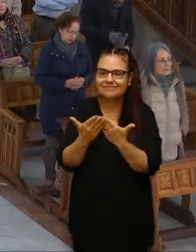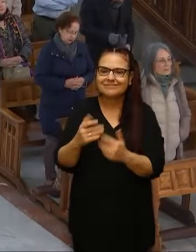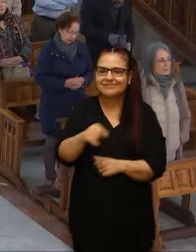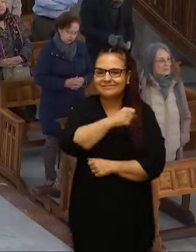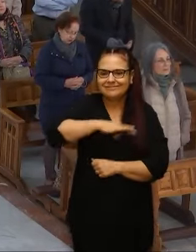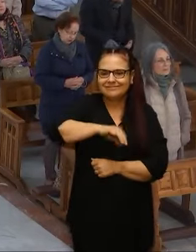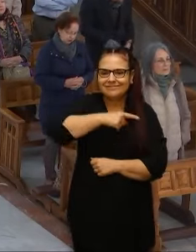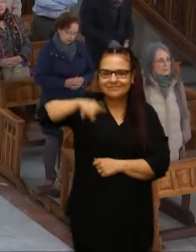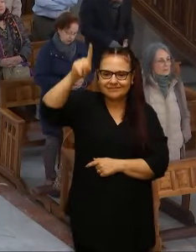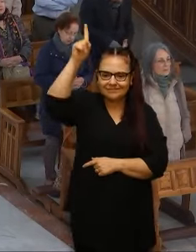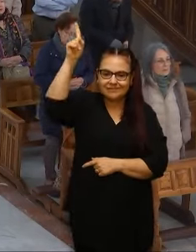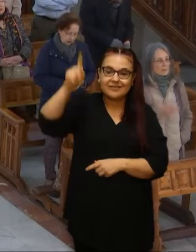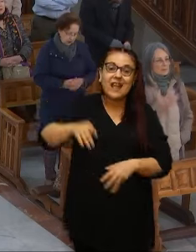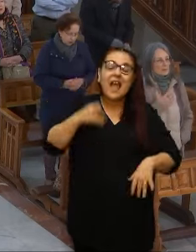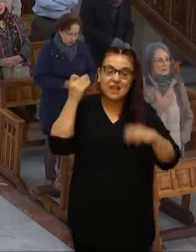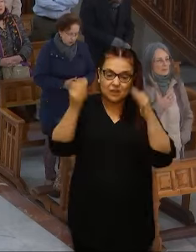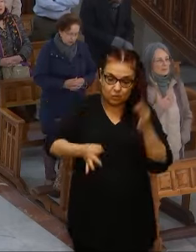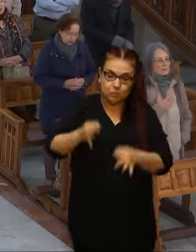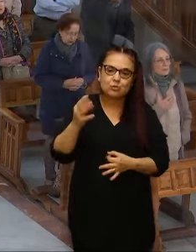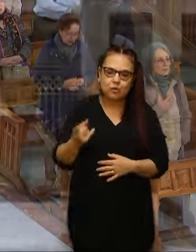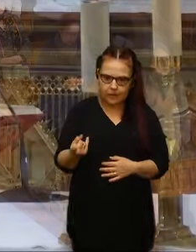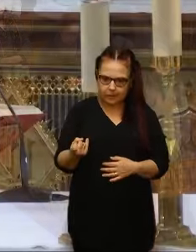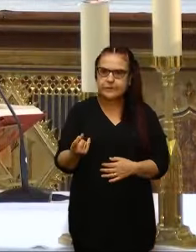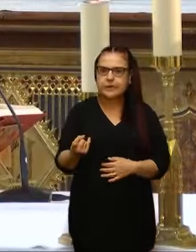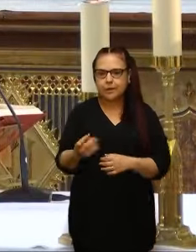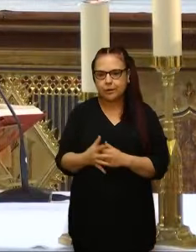Demos gracias al Señor nuestro Dios.